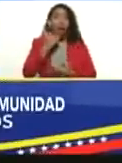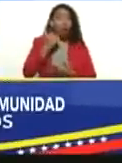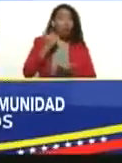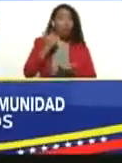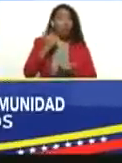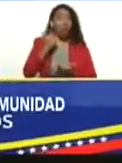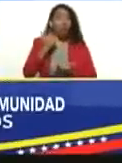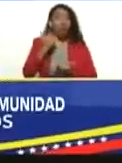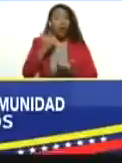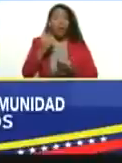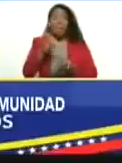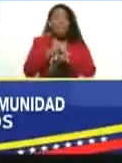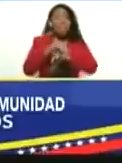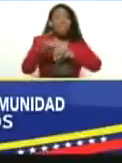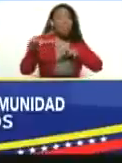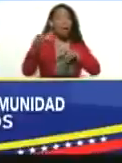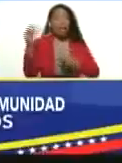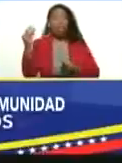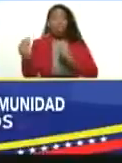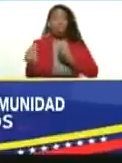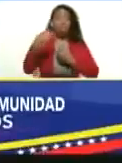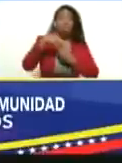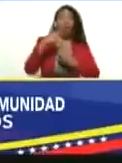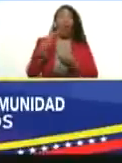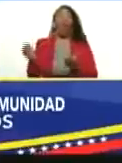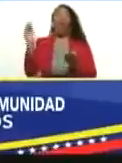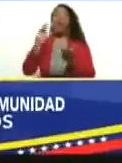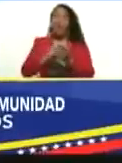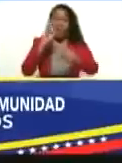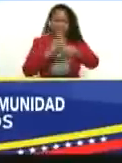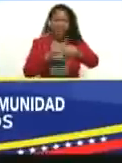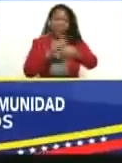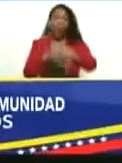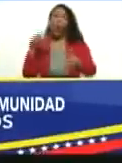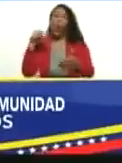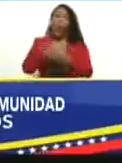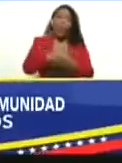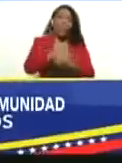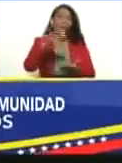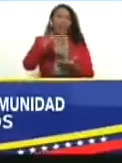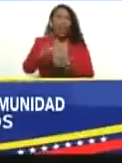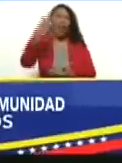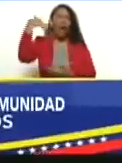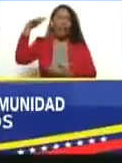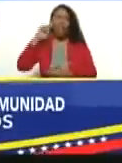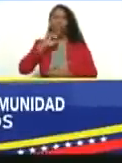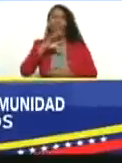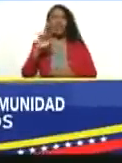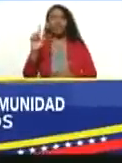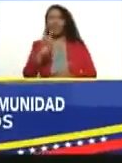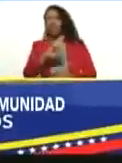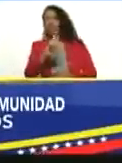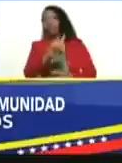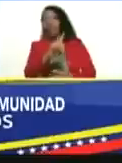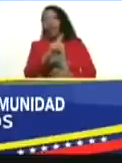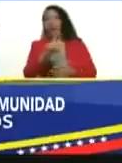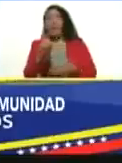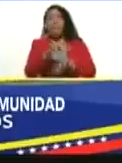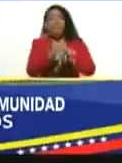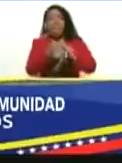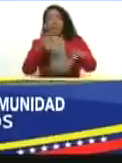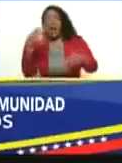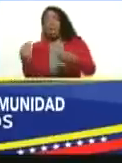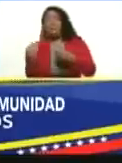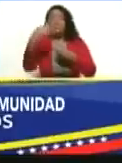mayor de los intervencionismos intentar volver a la época de los golpes de estado del asalto al poder el mayor de los